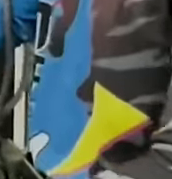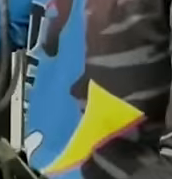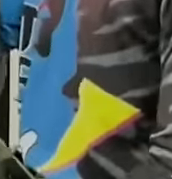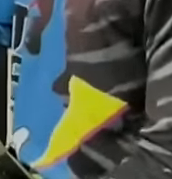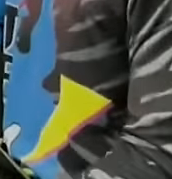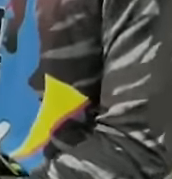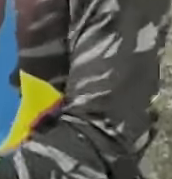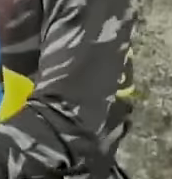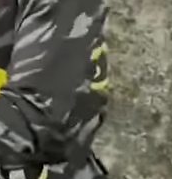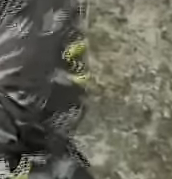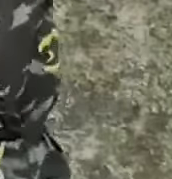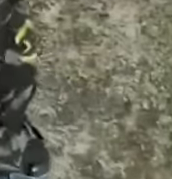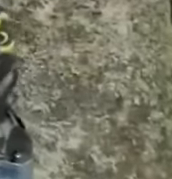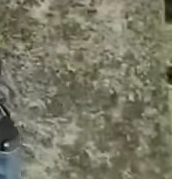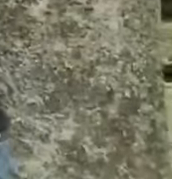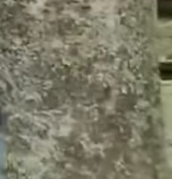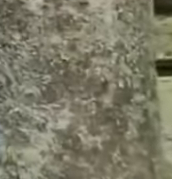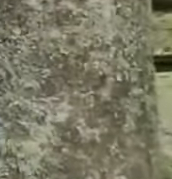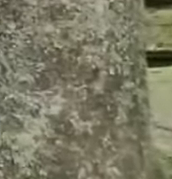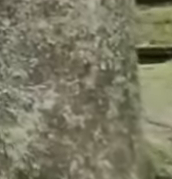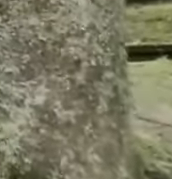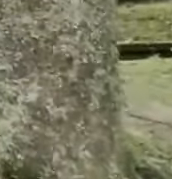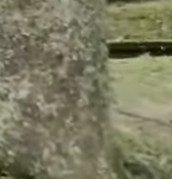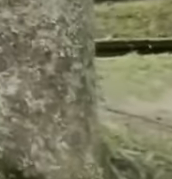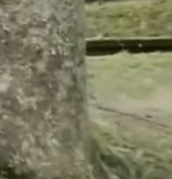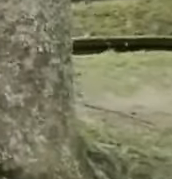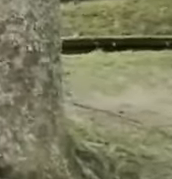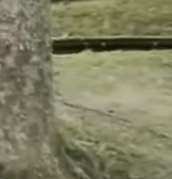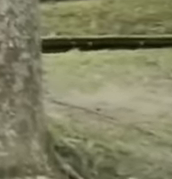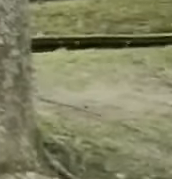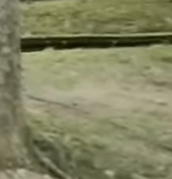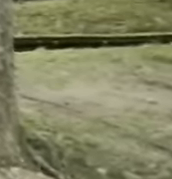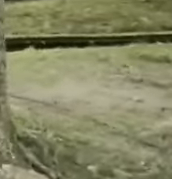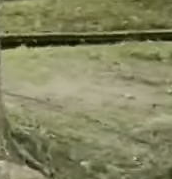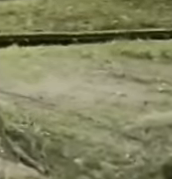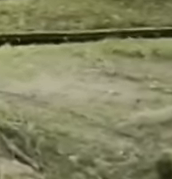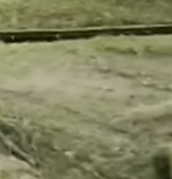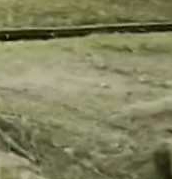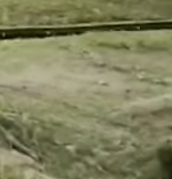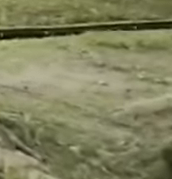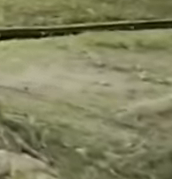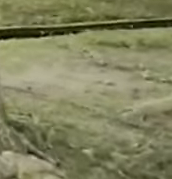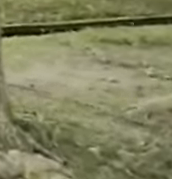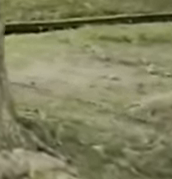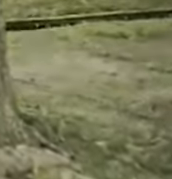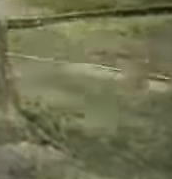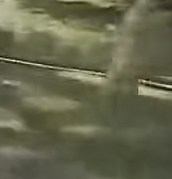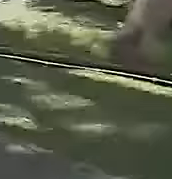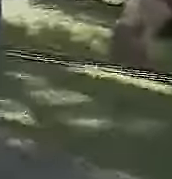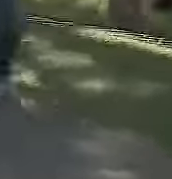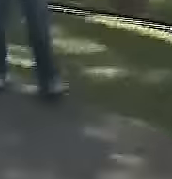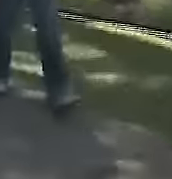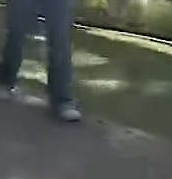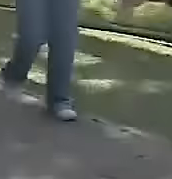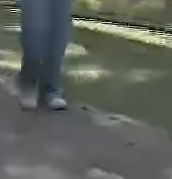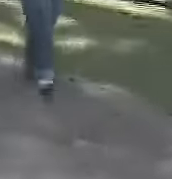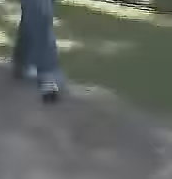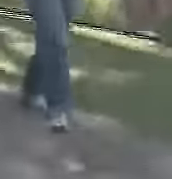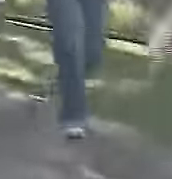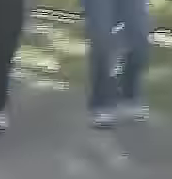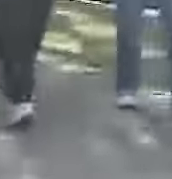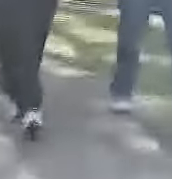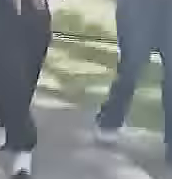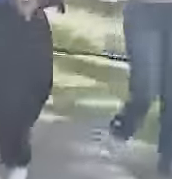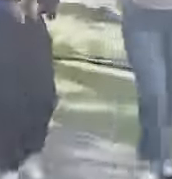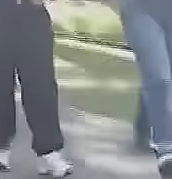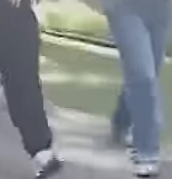presidente constitucional de la República Bolivariana de Venezuela, ciudadano Nicolás Maduro